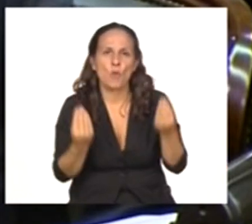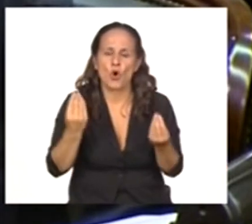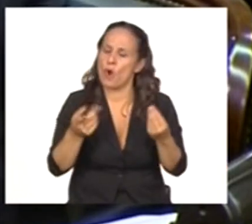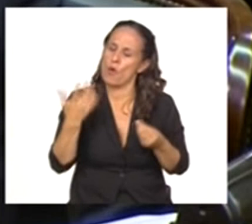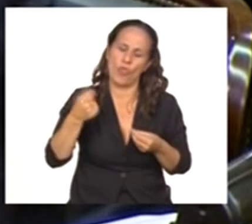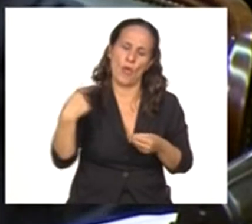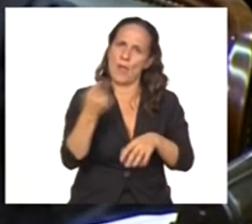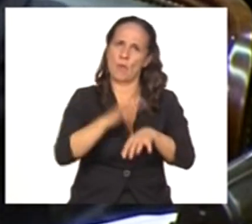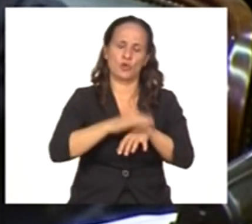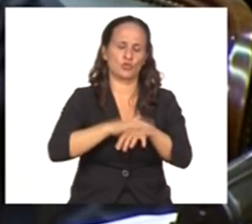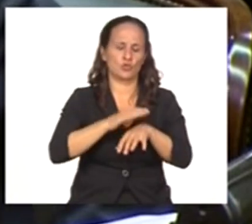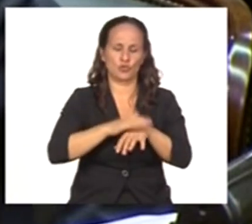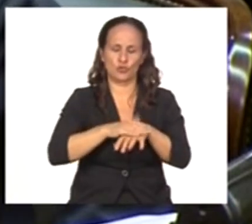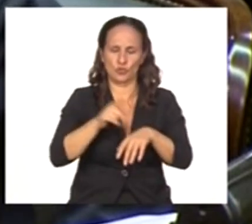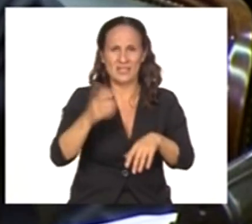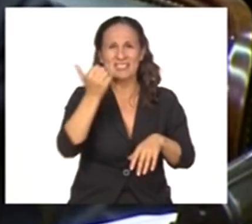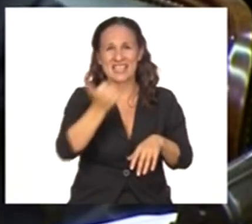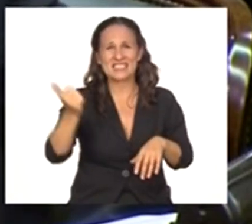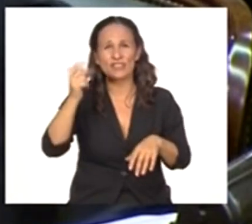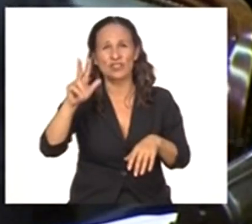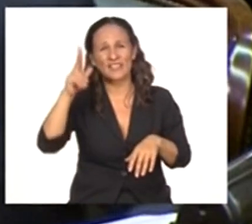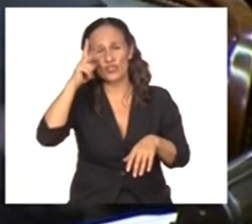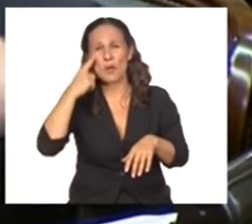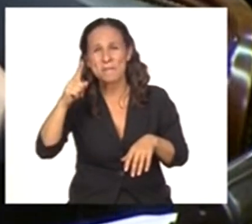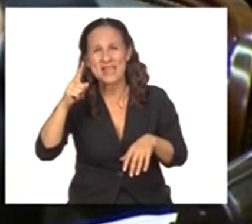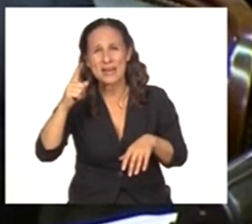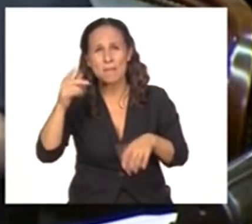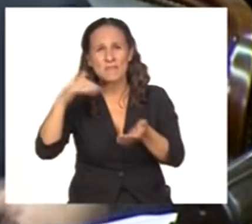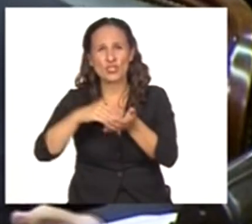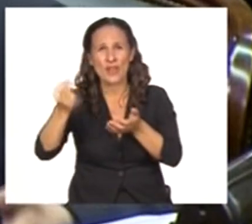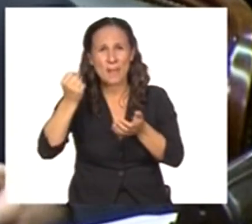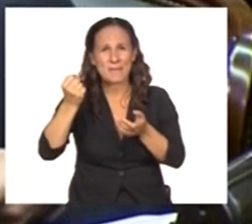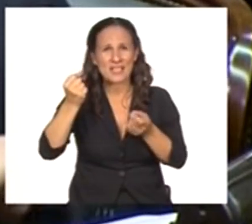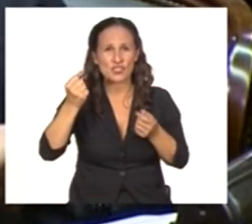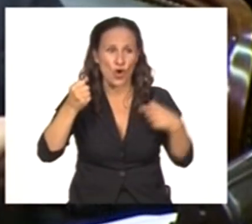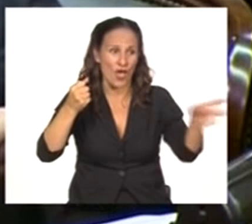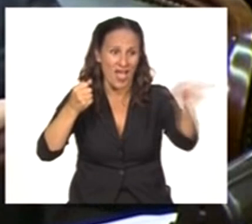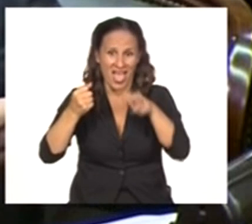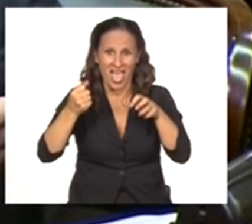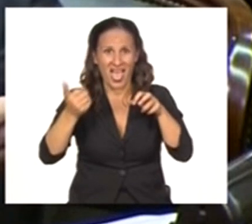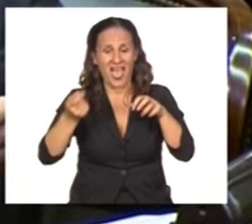que significa un Estado con 638.000 millones de pesos de déficit. No lo digo yo, lo dice el presupuesto.